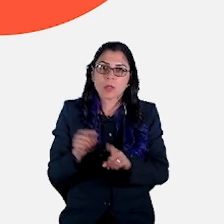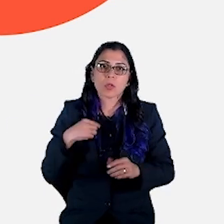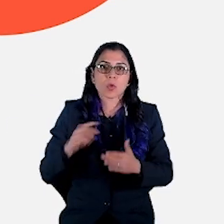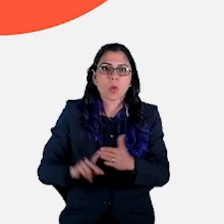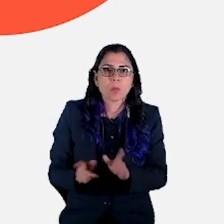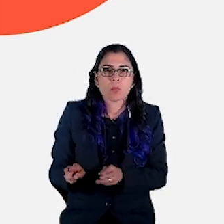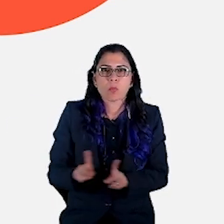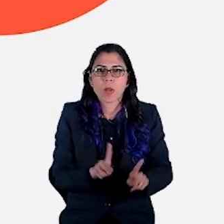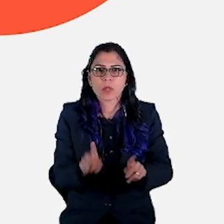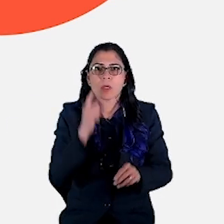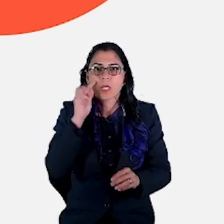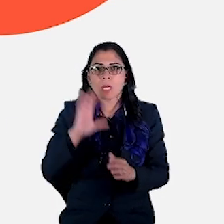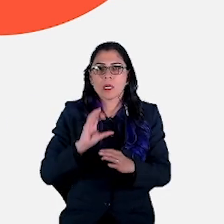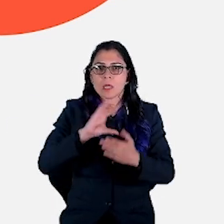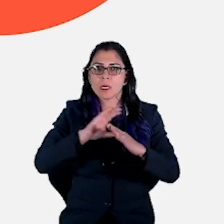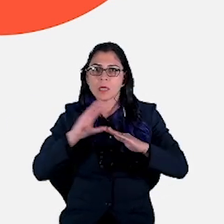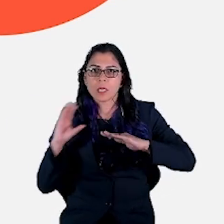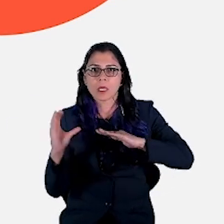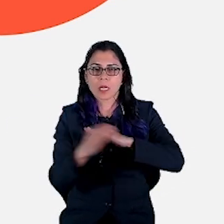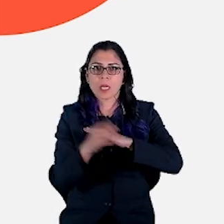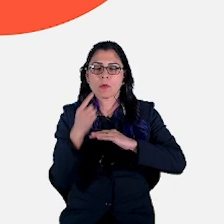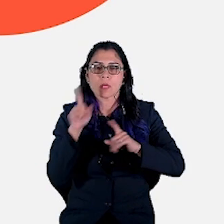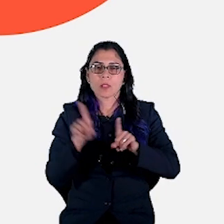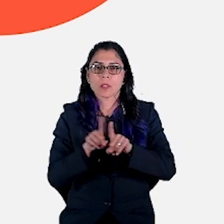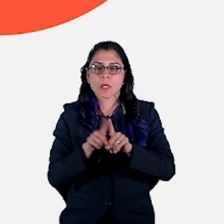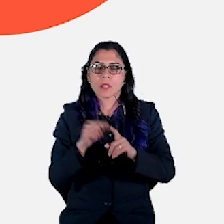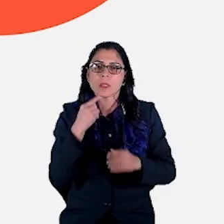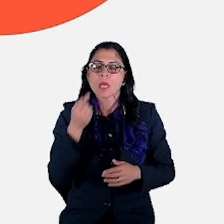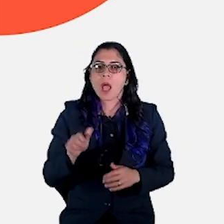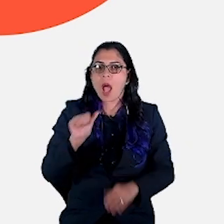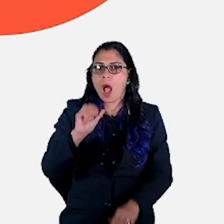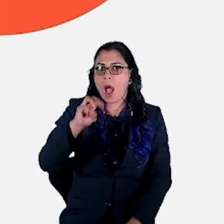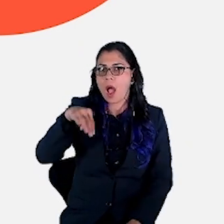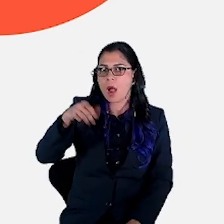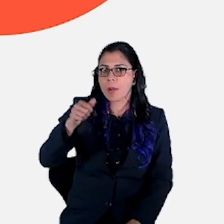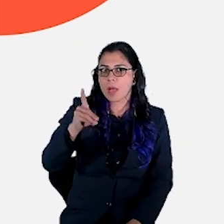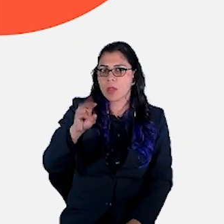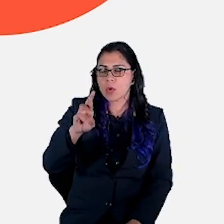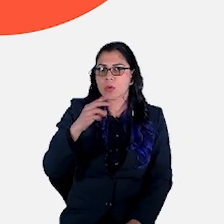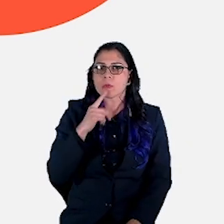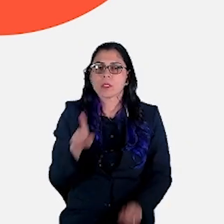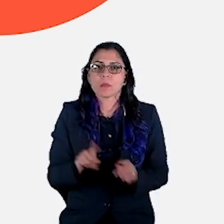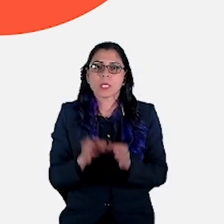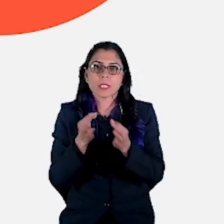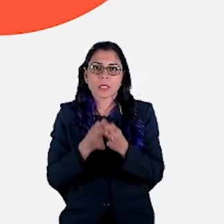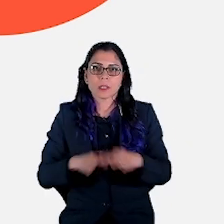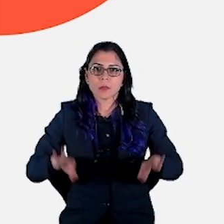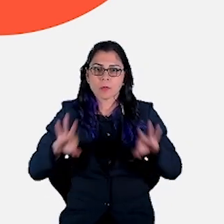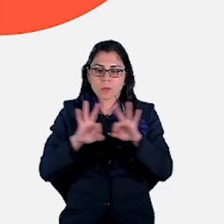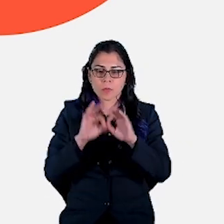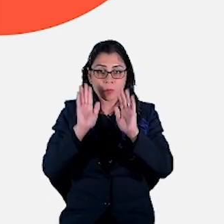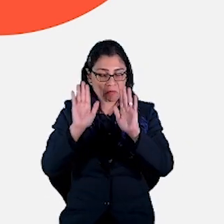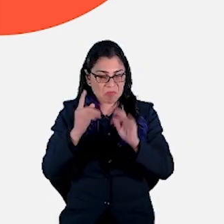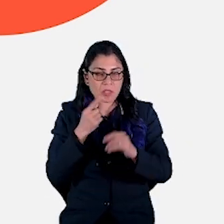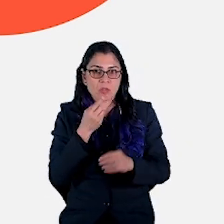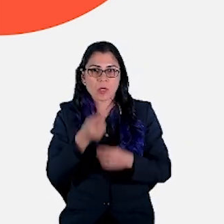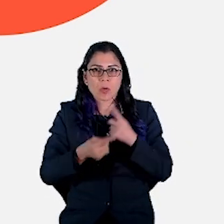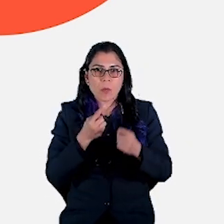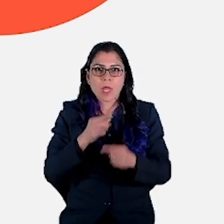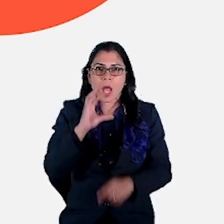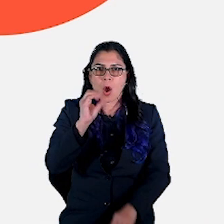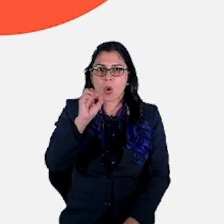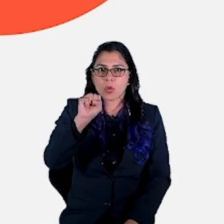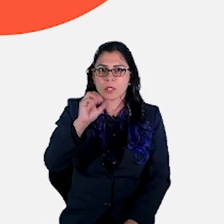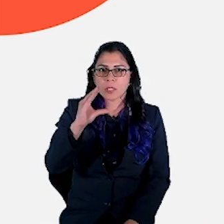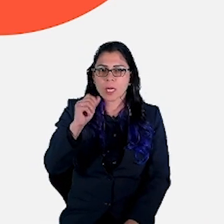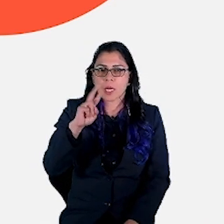Caribe Colón 2000 como en nuestra nueva terminal de cruceros de Amador y lo más interesante como le contaba a Óscar hace un rato